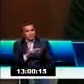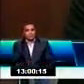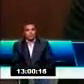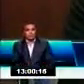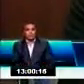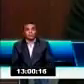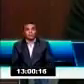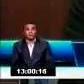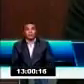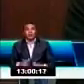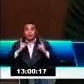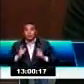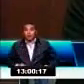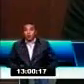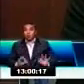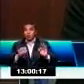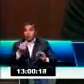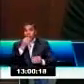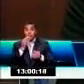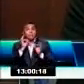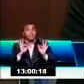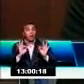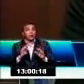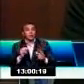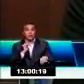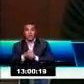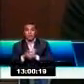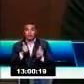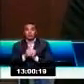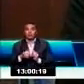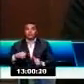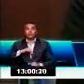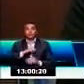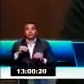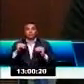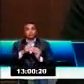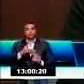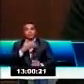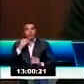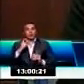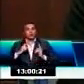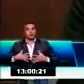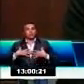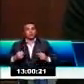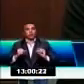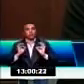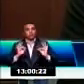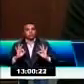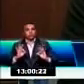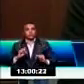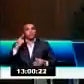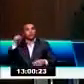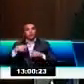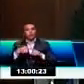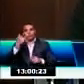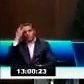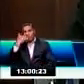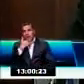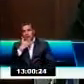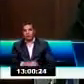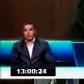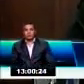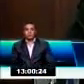la buena salud, la buena alimentación, el deporte nos va a poner en mejores condiciones físicas para enfrentar una enfermedad. Ya